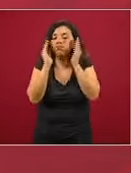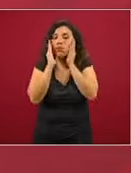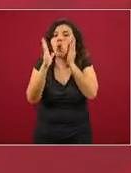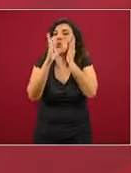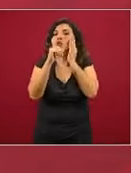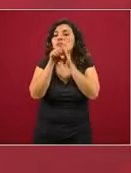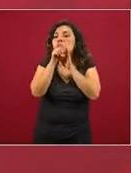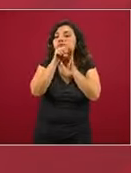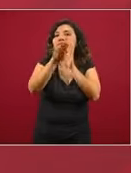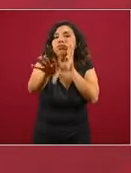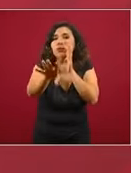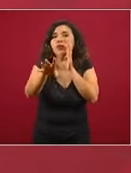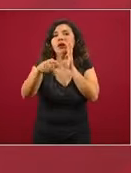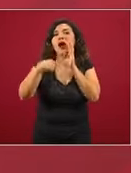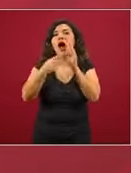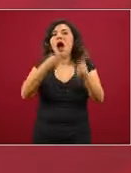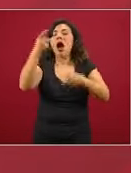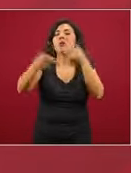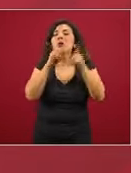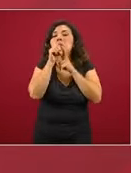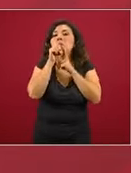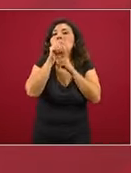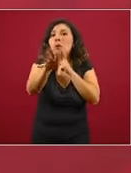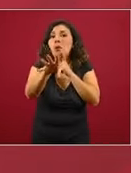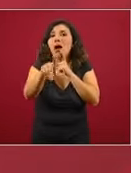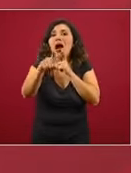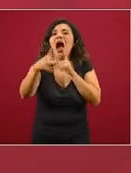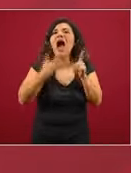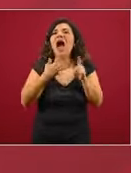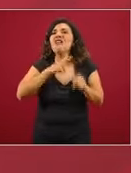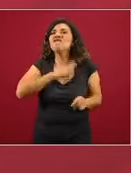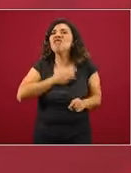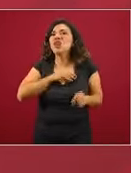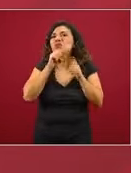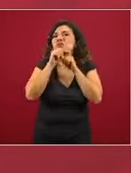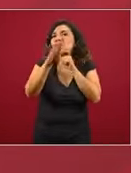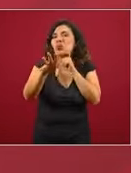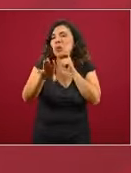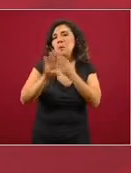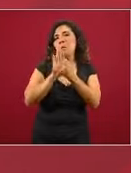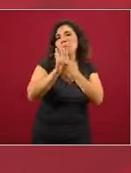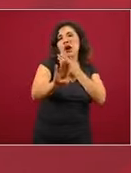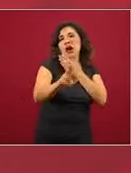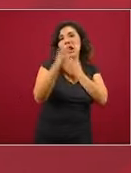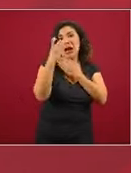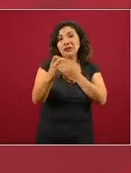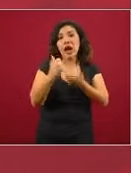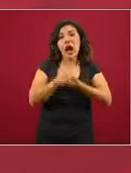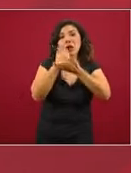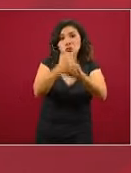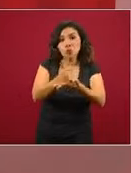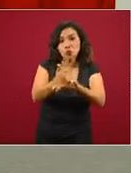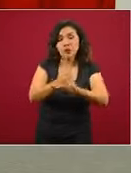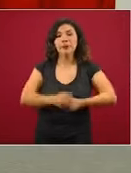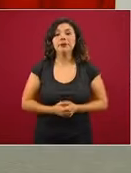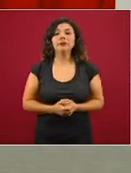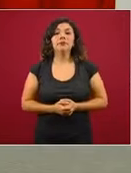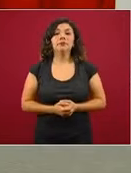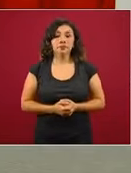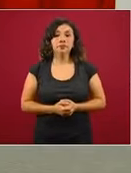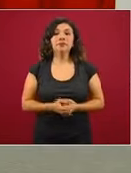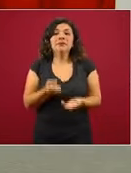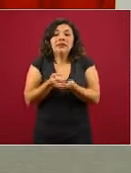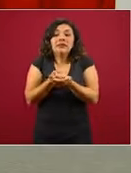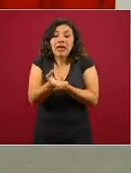de los virus en las partículas líquidas o de aerosoles de nariz y boca, impedir